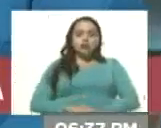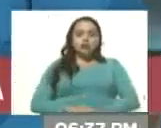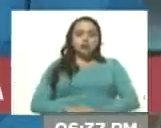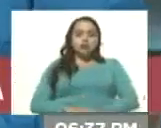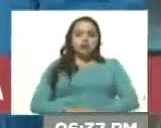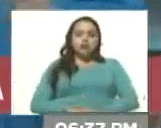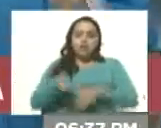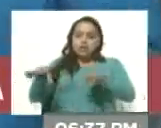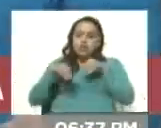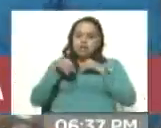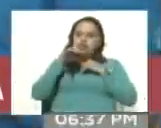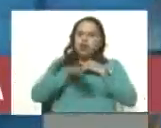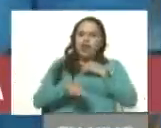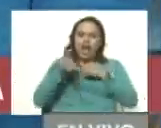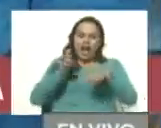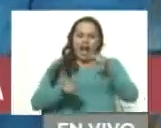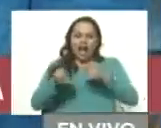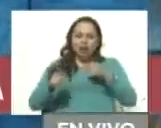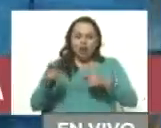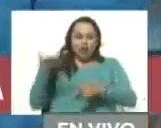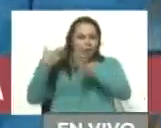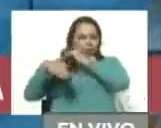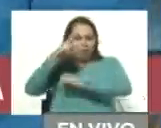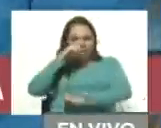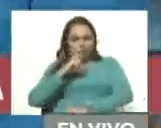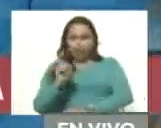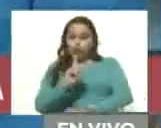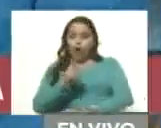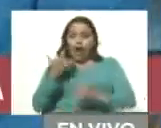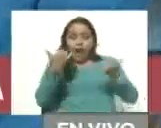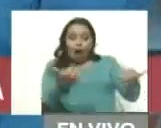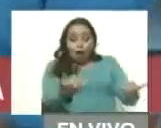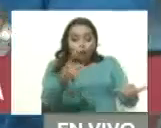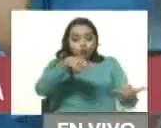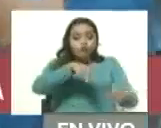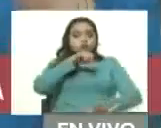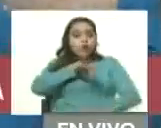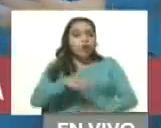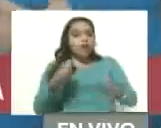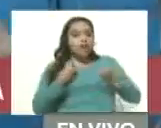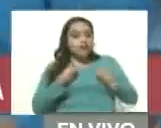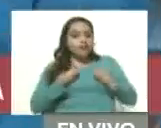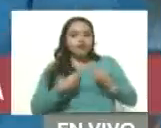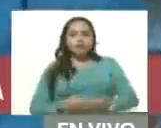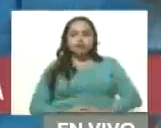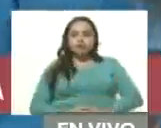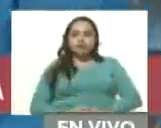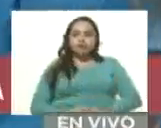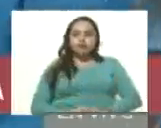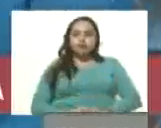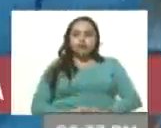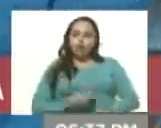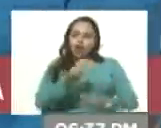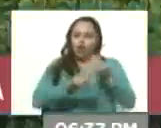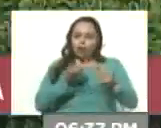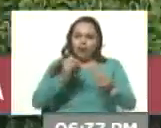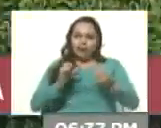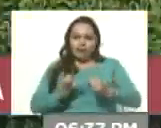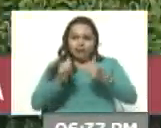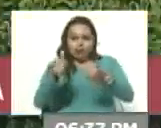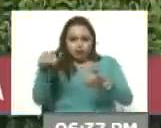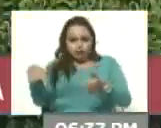asumir la historia no como algo del pasado sino como un hecho vivo hablemos un poco de ese espíritu que estamos percibiendo en el arranque de este congreso